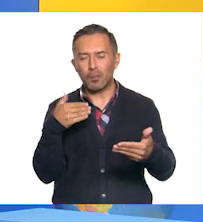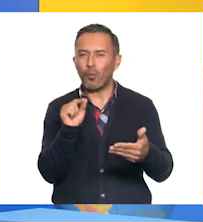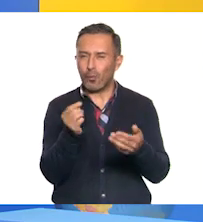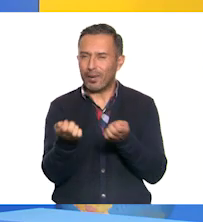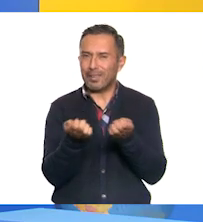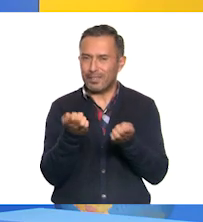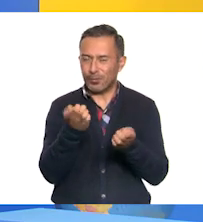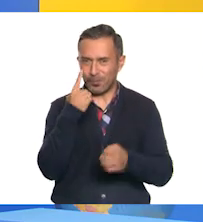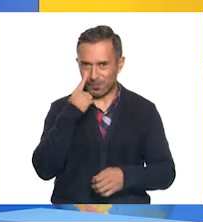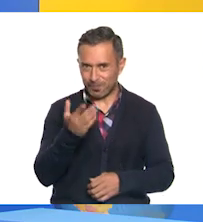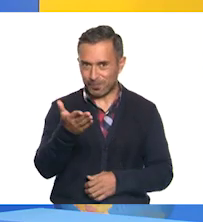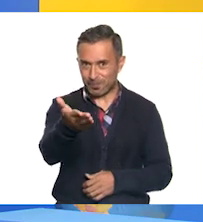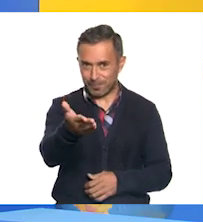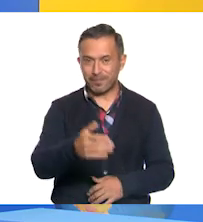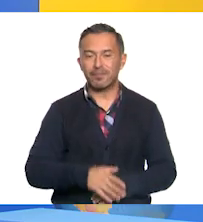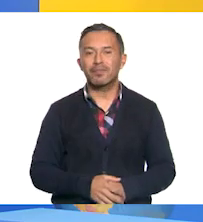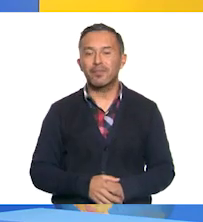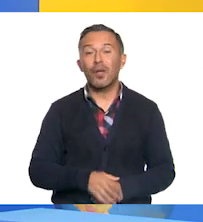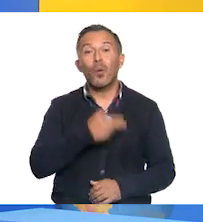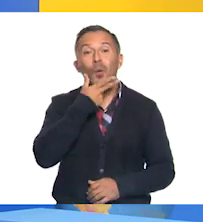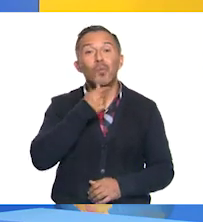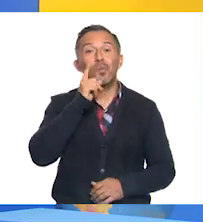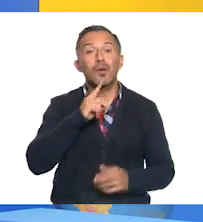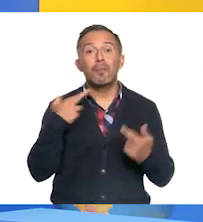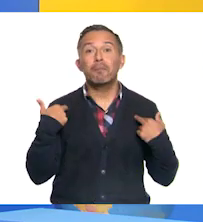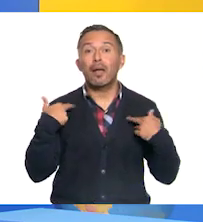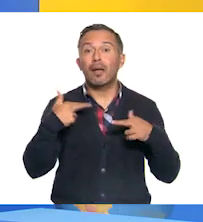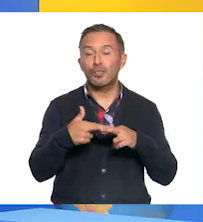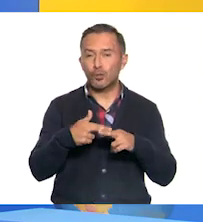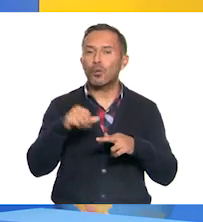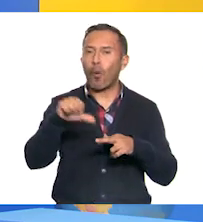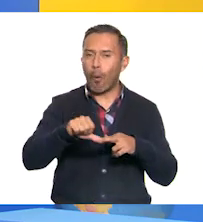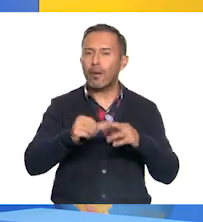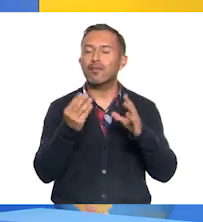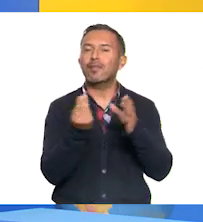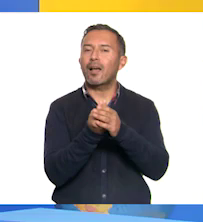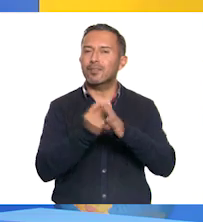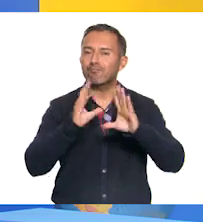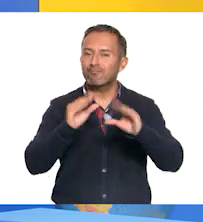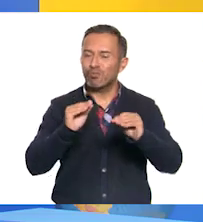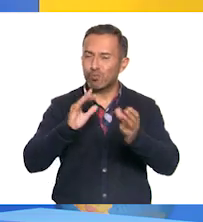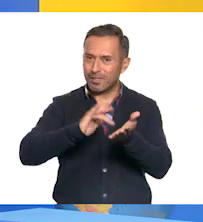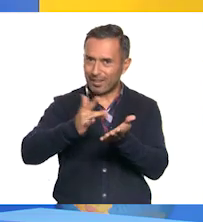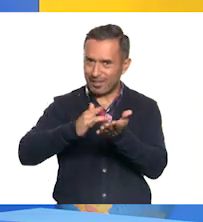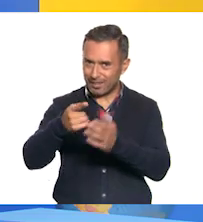poco. Le damos las gracias a las maestras y los maestros que el día de hoy nos dieron clases.